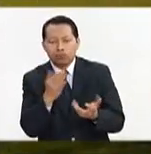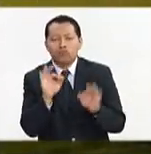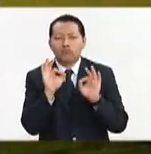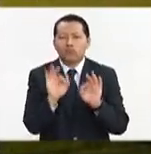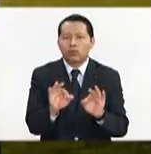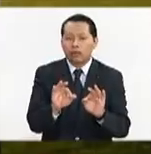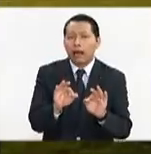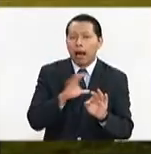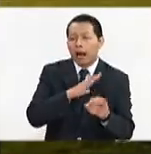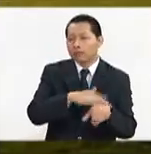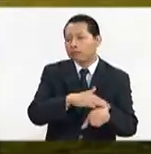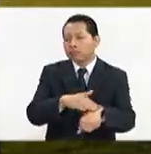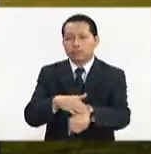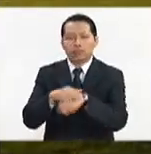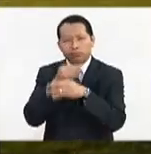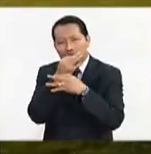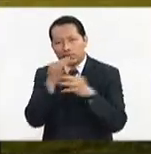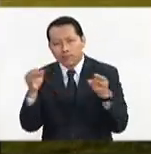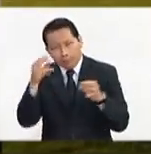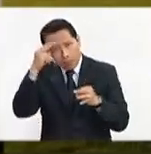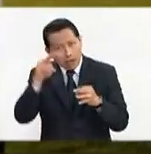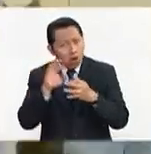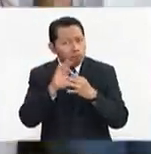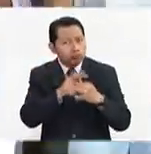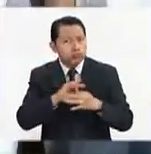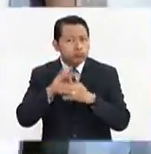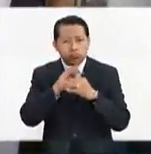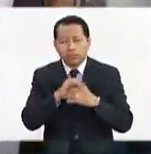convocatoria para que México se solidarice.